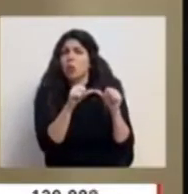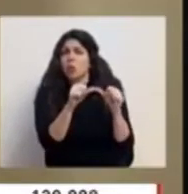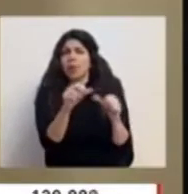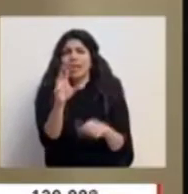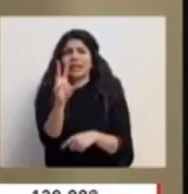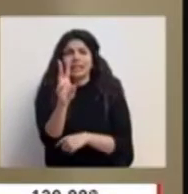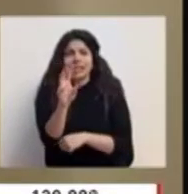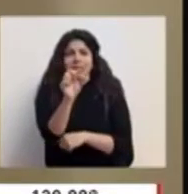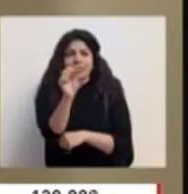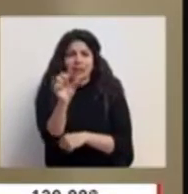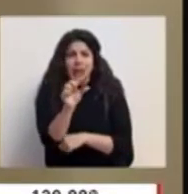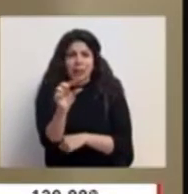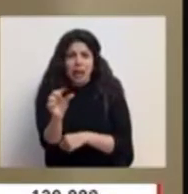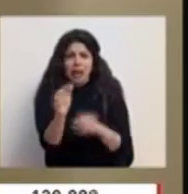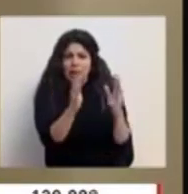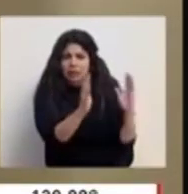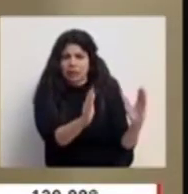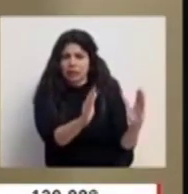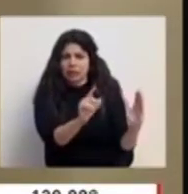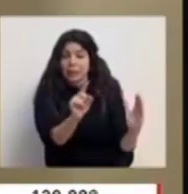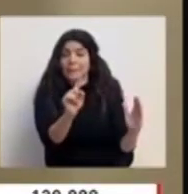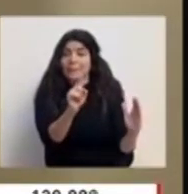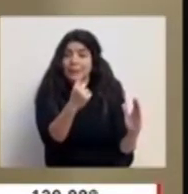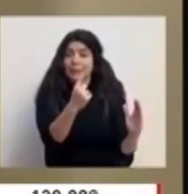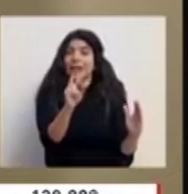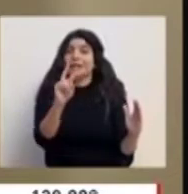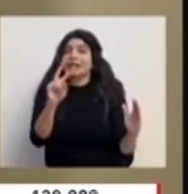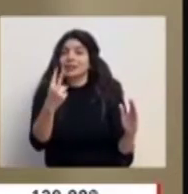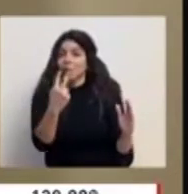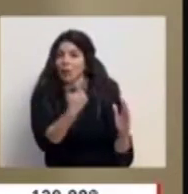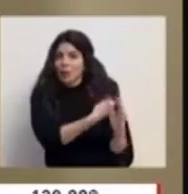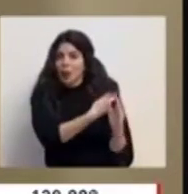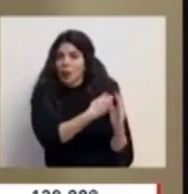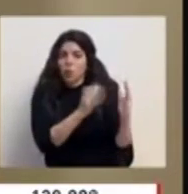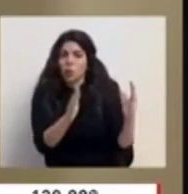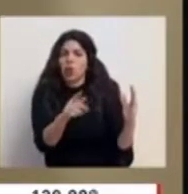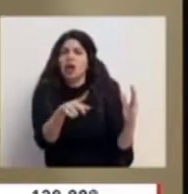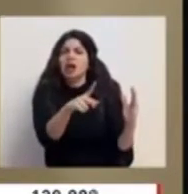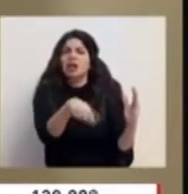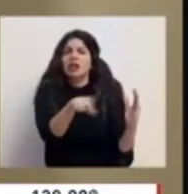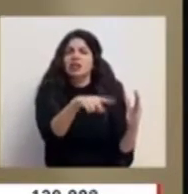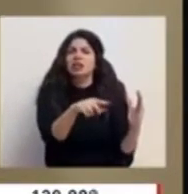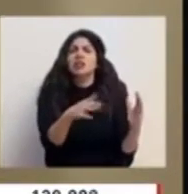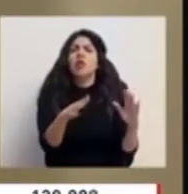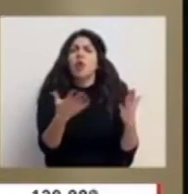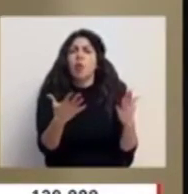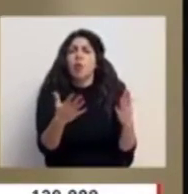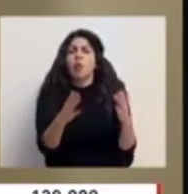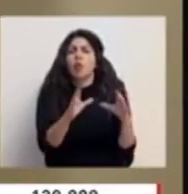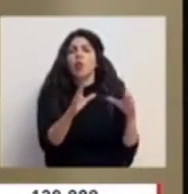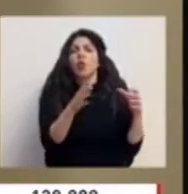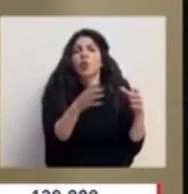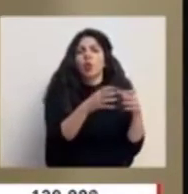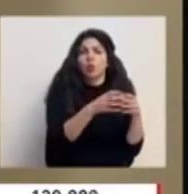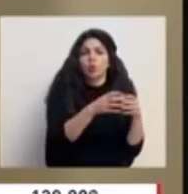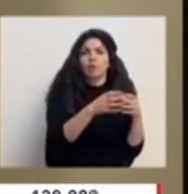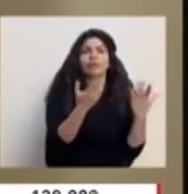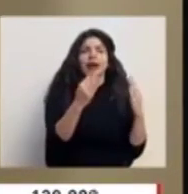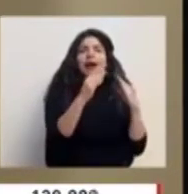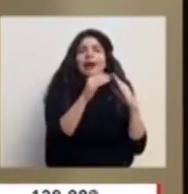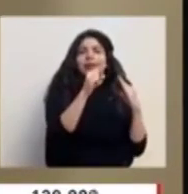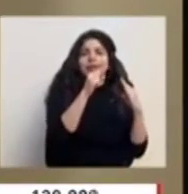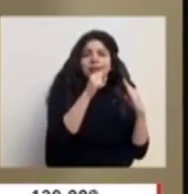aproximadamente 6 semanas con su primera y con su segunda dosis, son vacunaciones que se hacen en grupos cautivos, hogares de